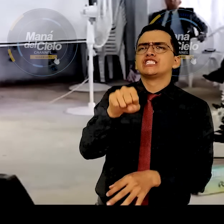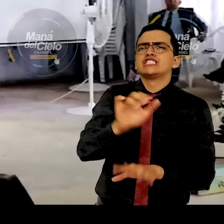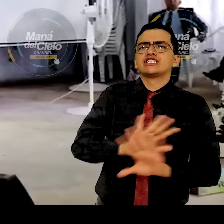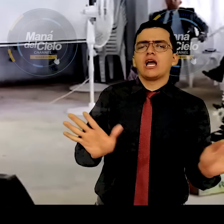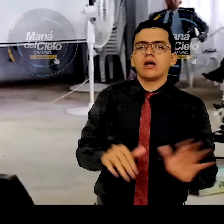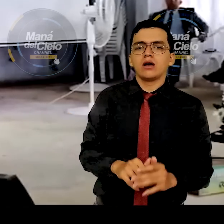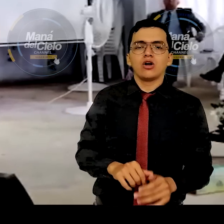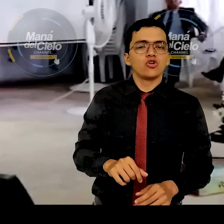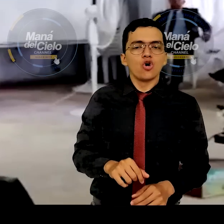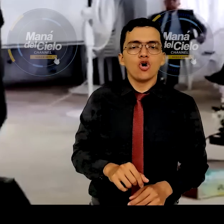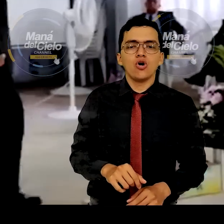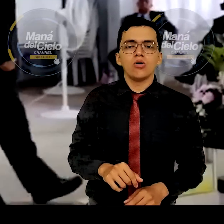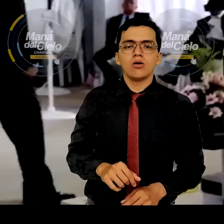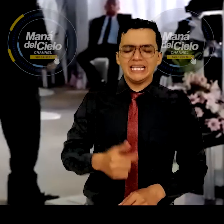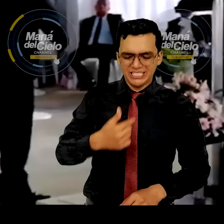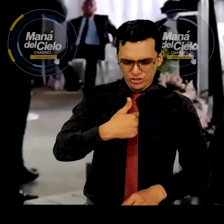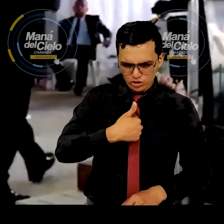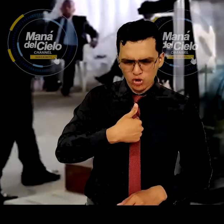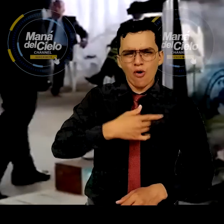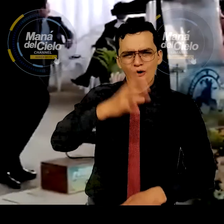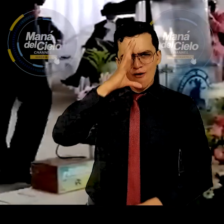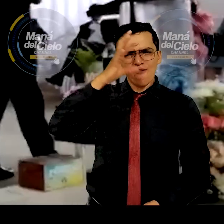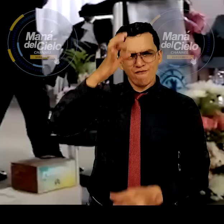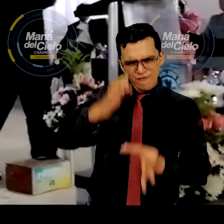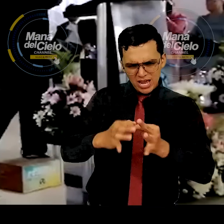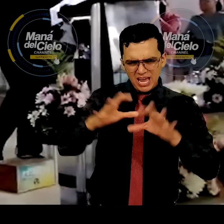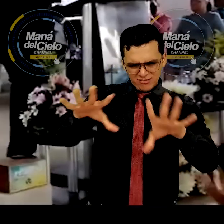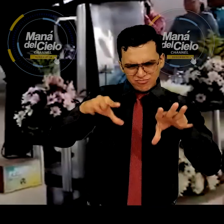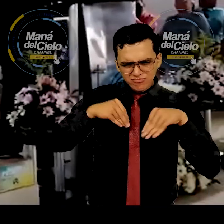hacer. ¡Oh, aleluya!